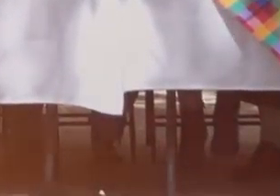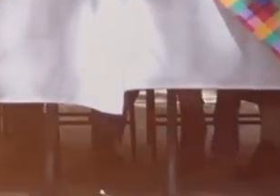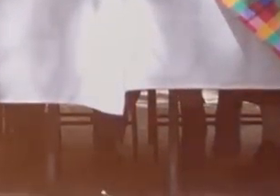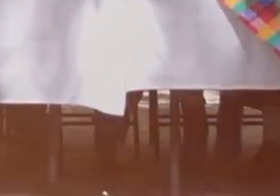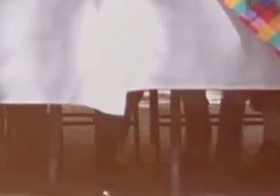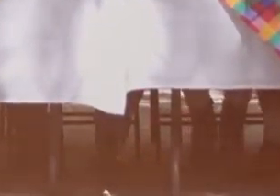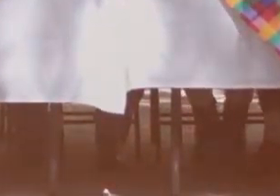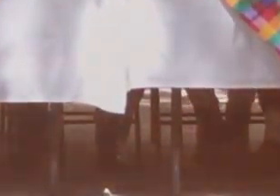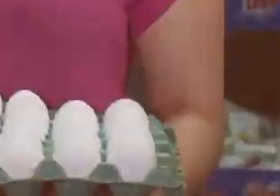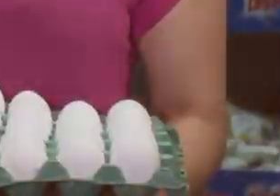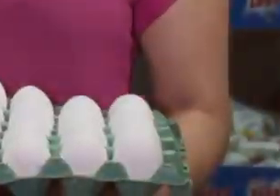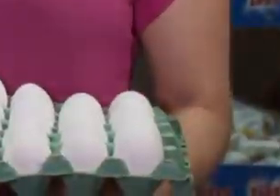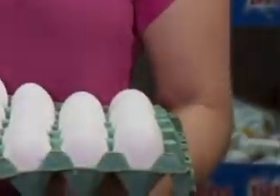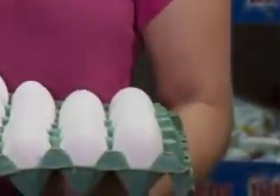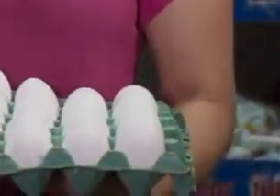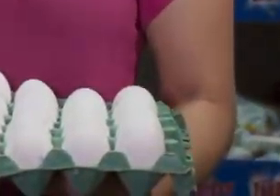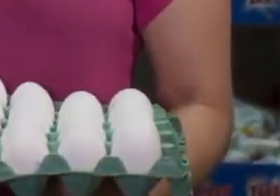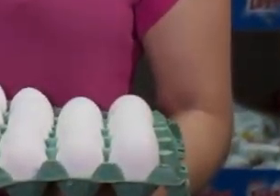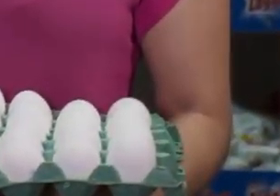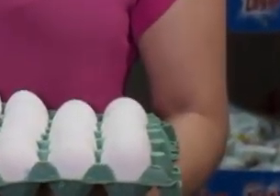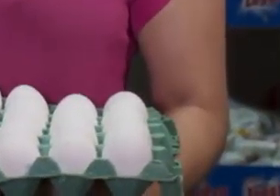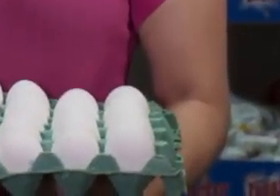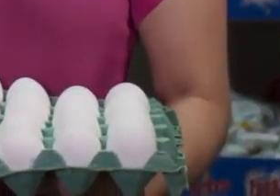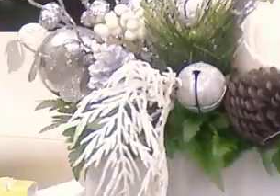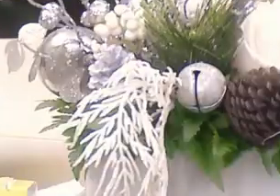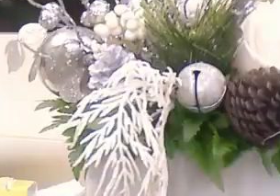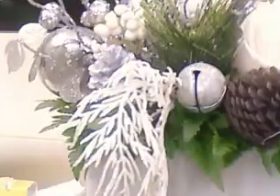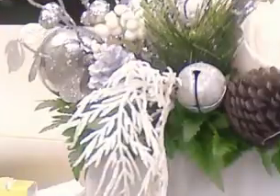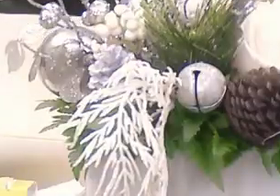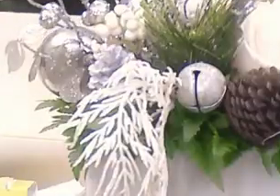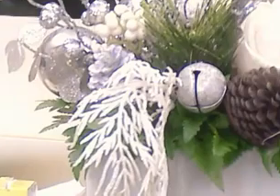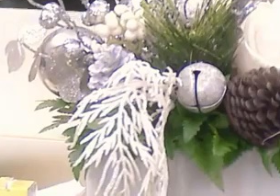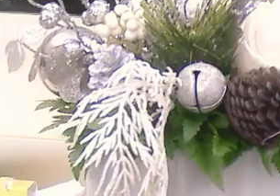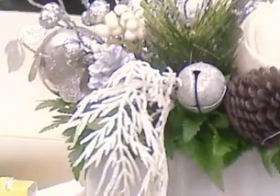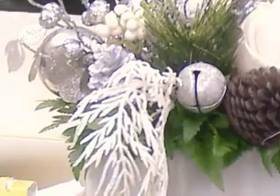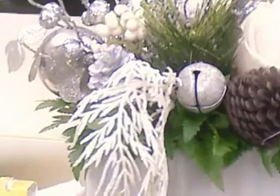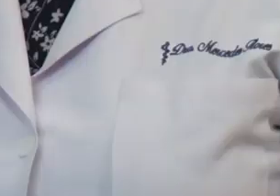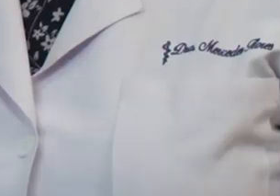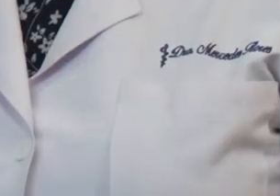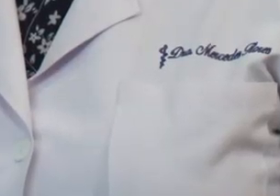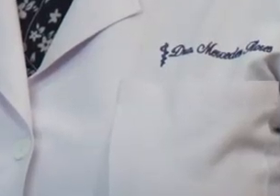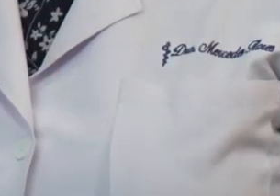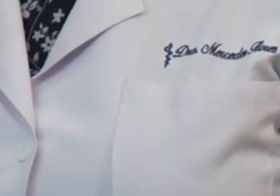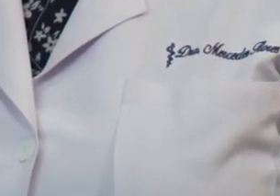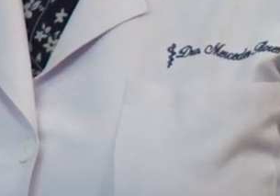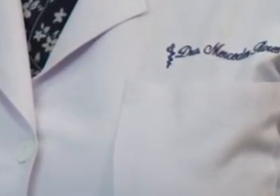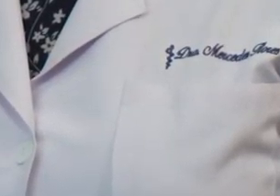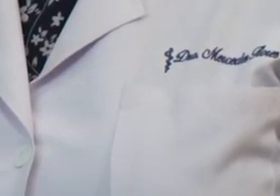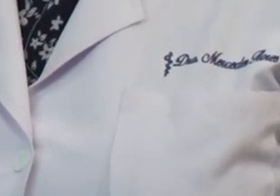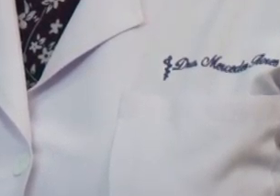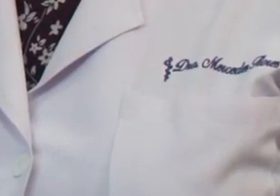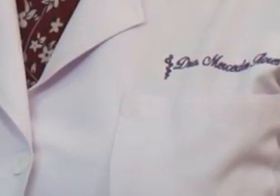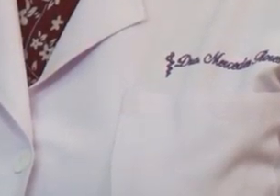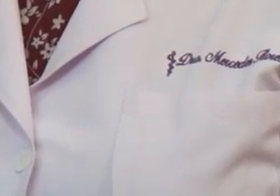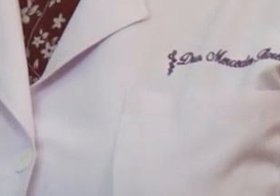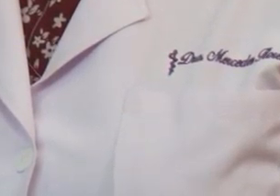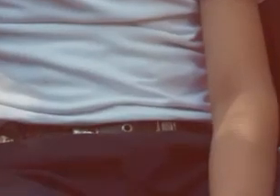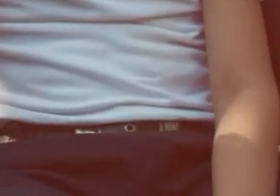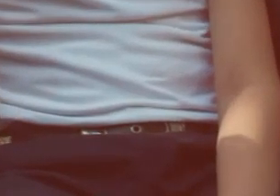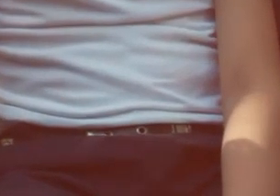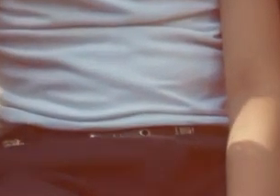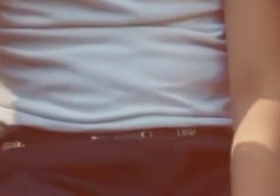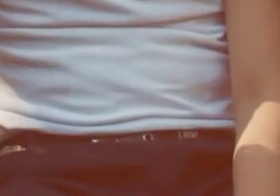convivencia armoniosa nuestro compromiso y esfuerzo cotidianos para que juntos edifiquemos